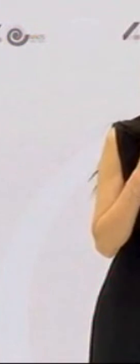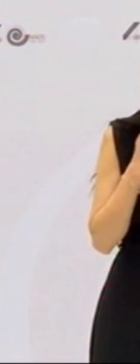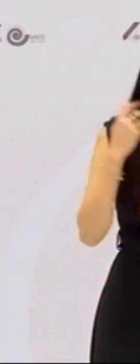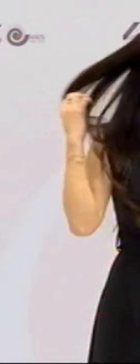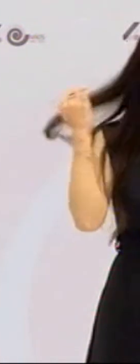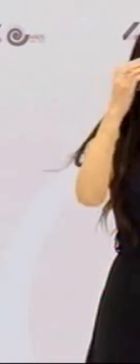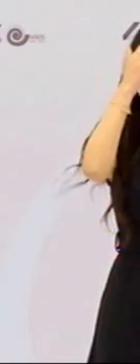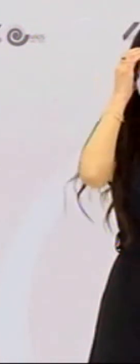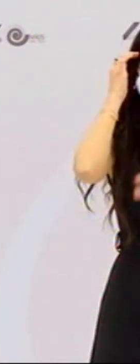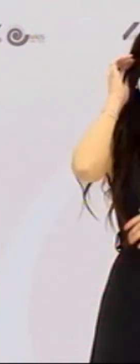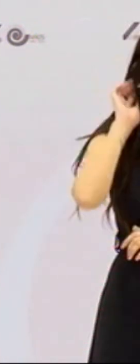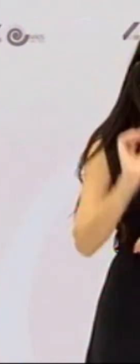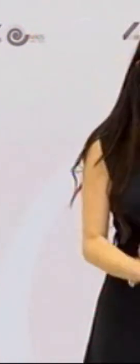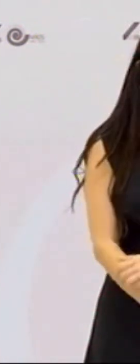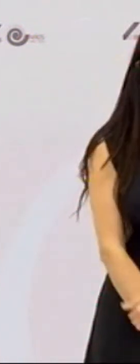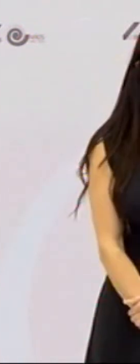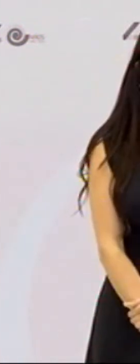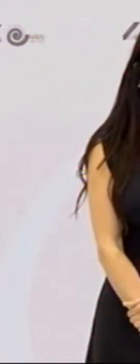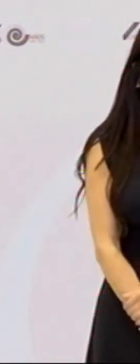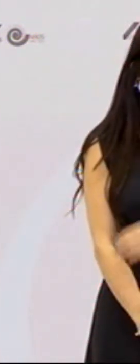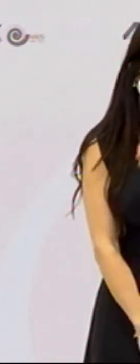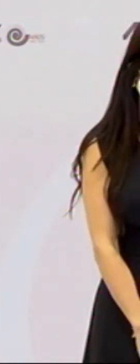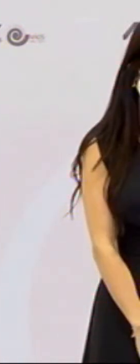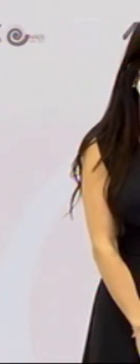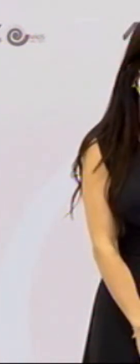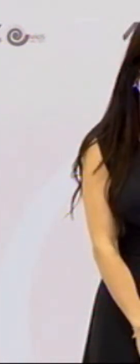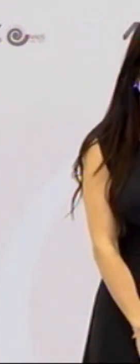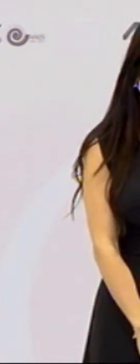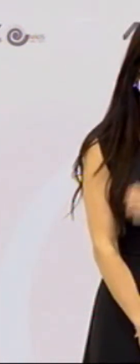porque estamos sufriendo los déficits